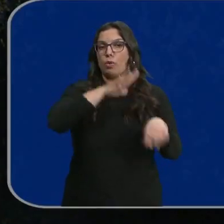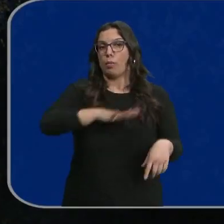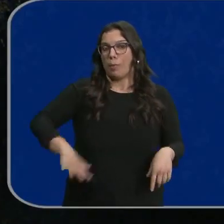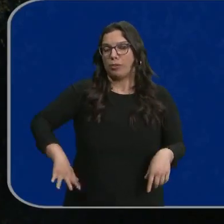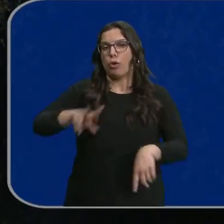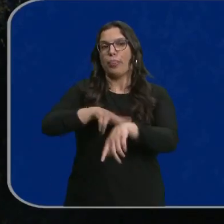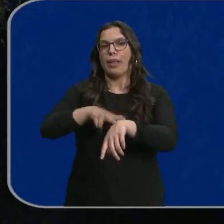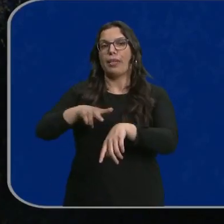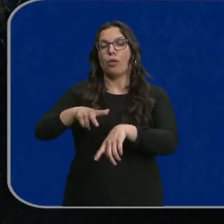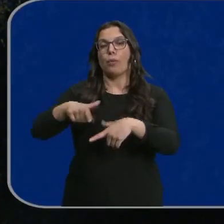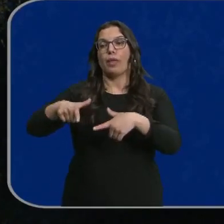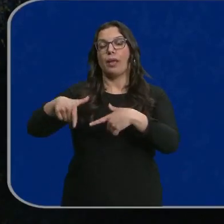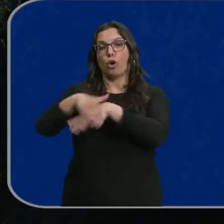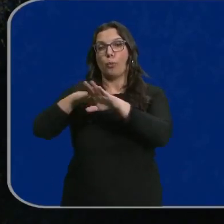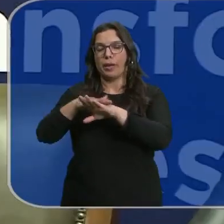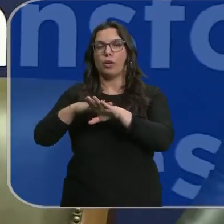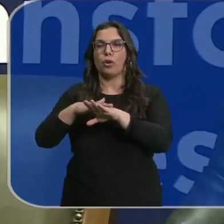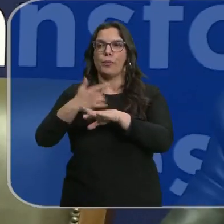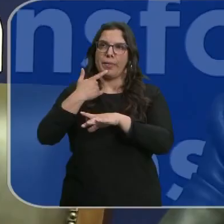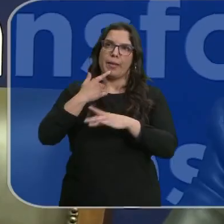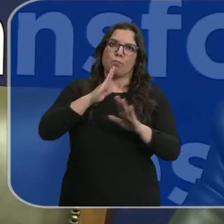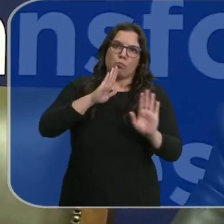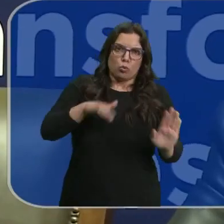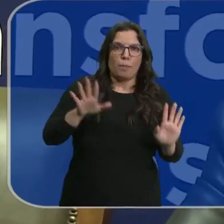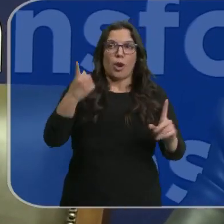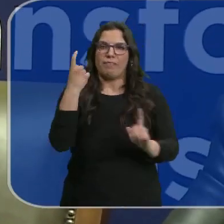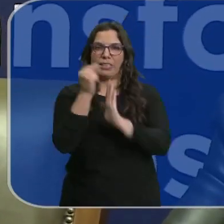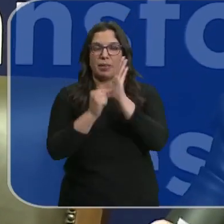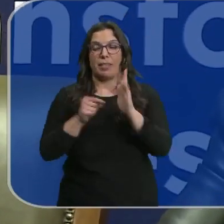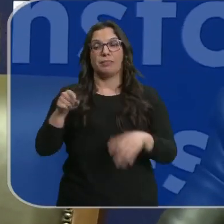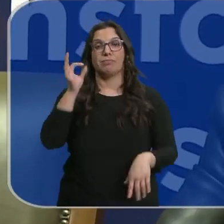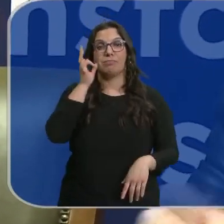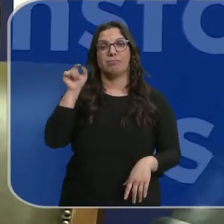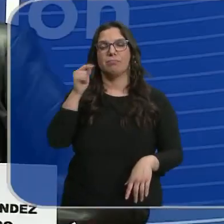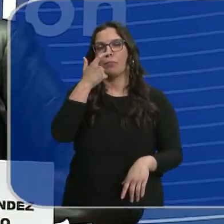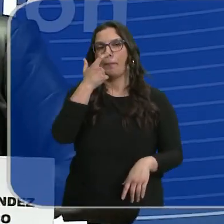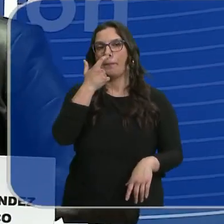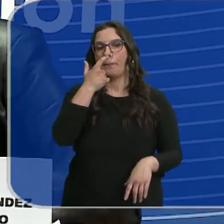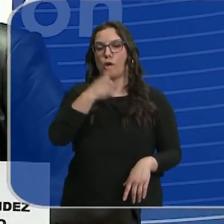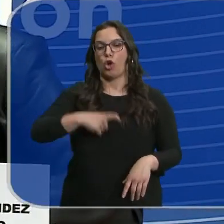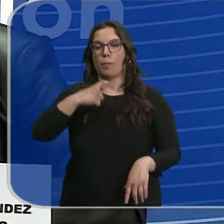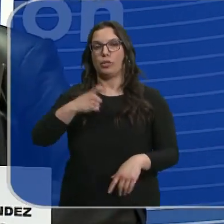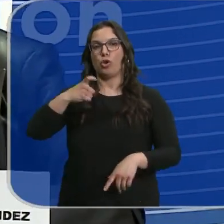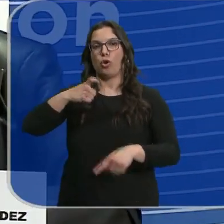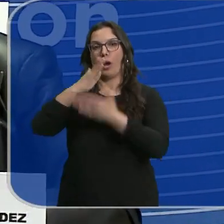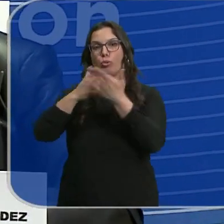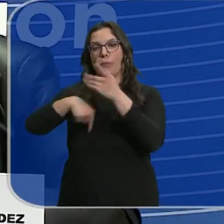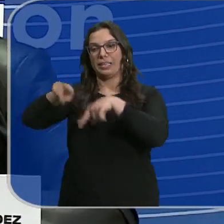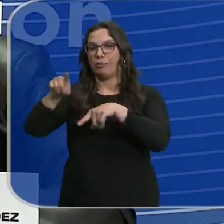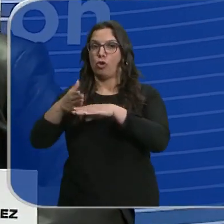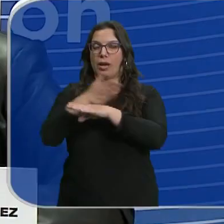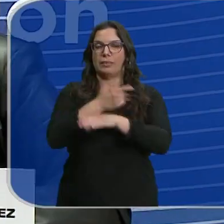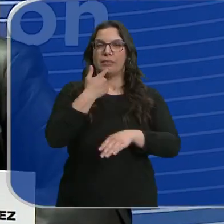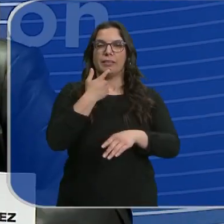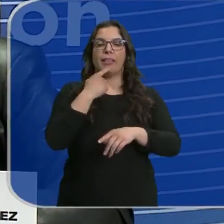momento para la delegación del gobierno es contenido, pero que requiere de medidas. Barcones ha anunciado, previamente a la Comisión Autonómica de Tráfico, más planes